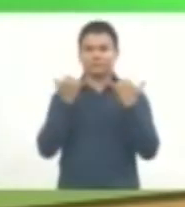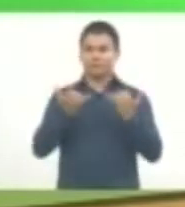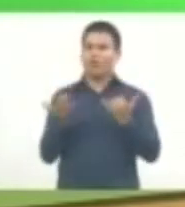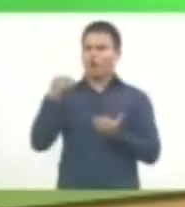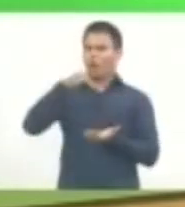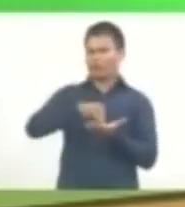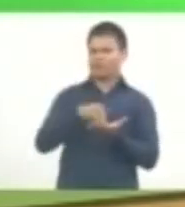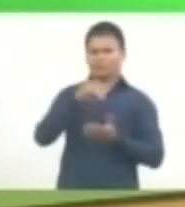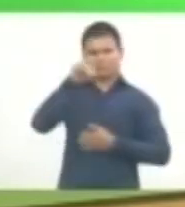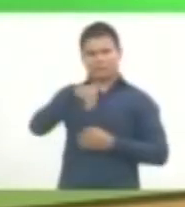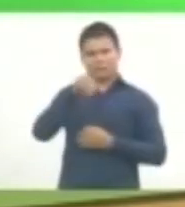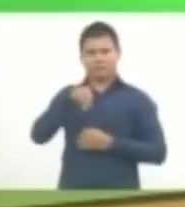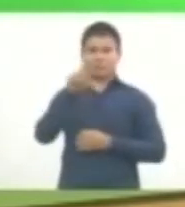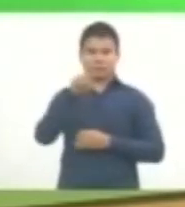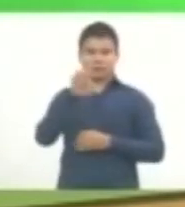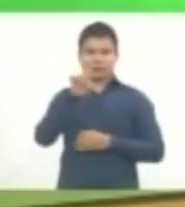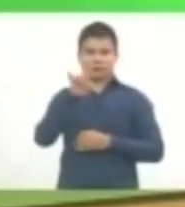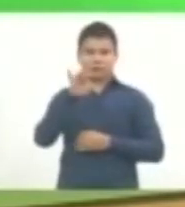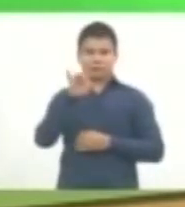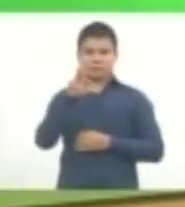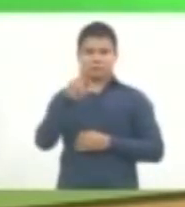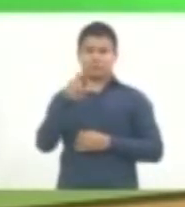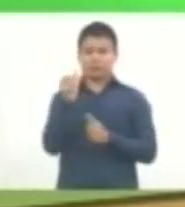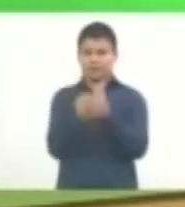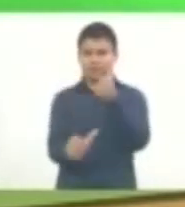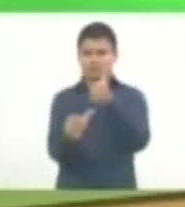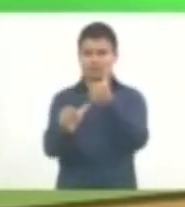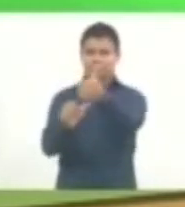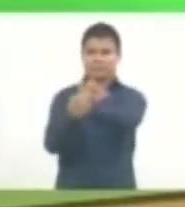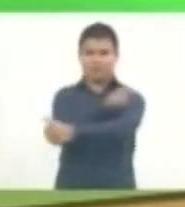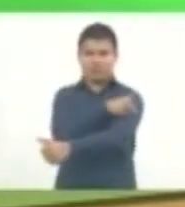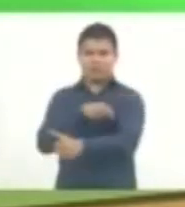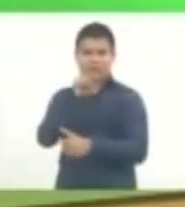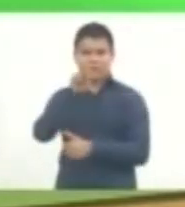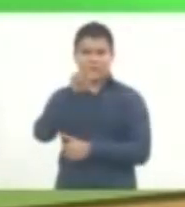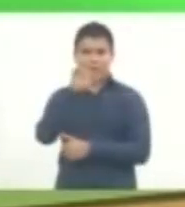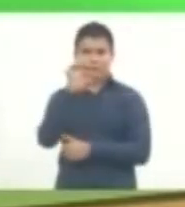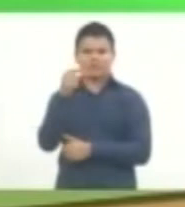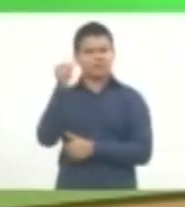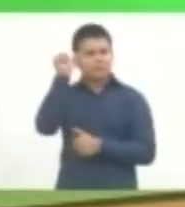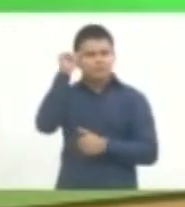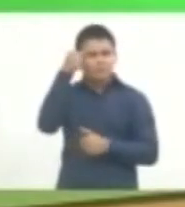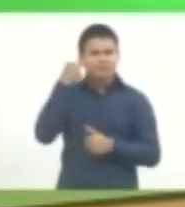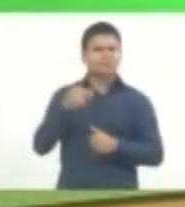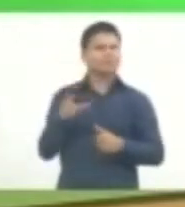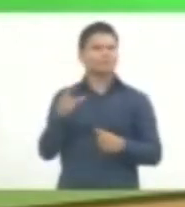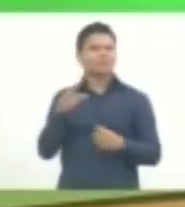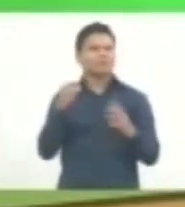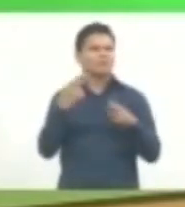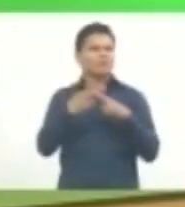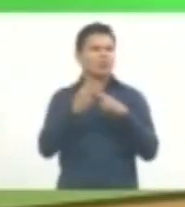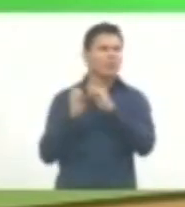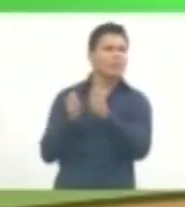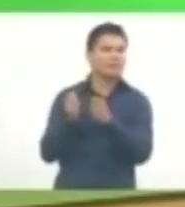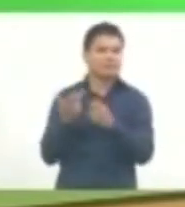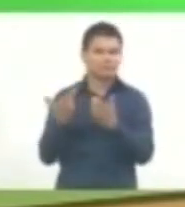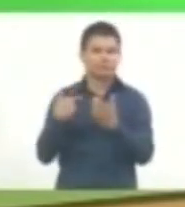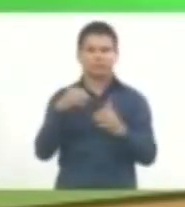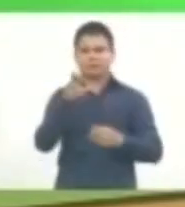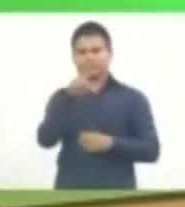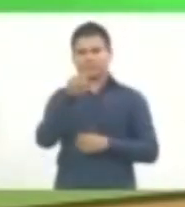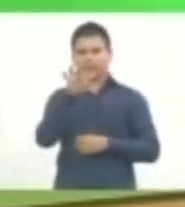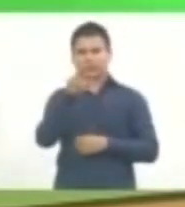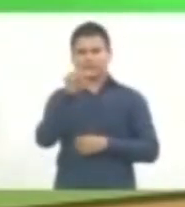entrevista con Ceusi Hernández del secretariado de la FARC. Su nombre de guerra es Jesús Santriz. Habla de su decisión de ir a la guerra,